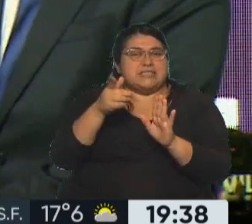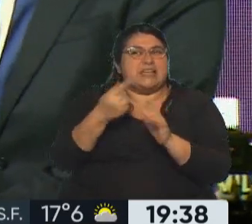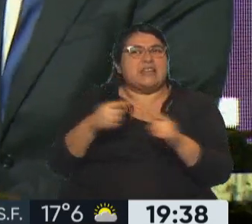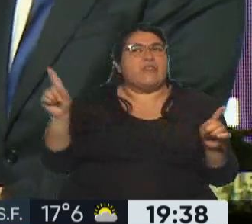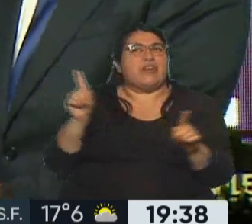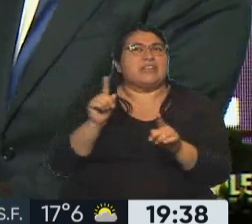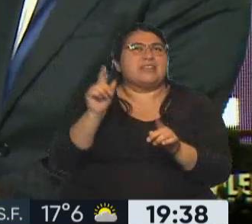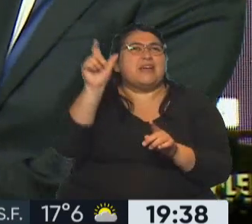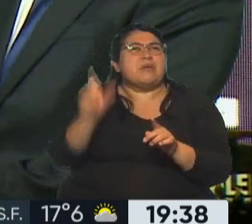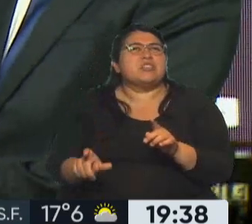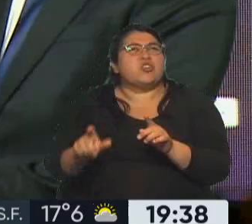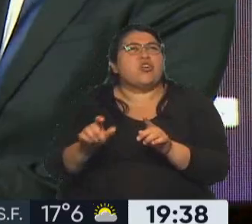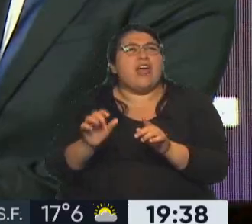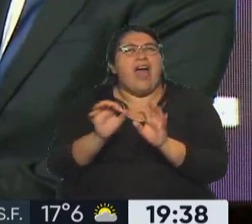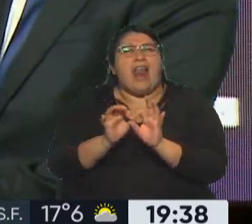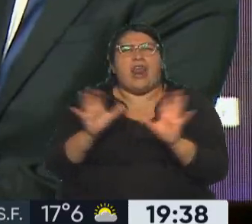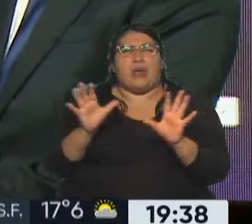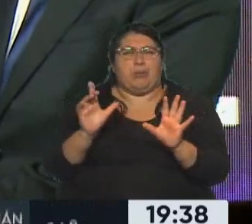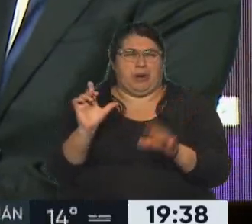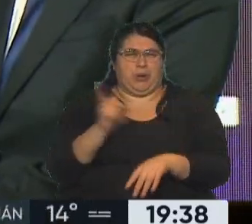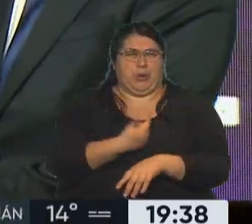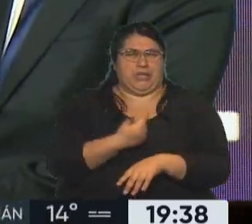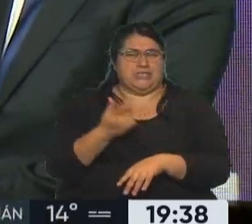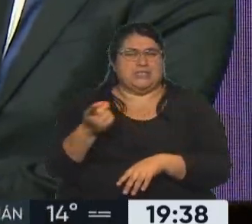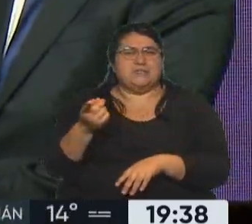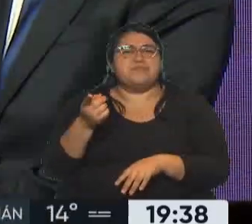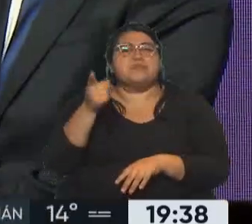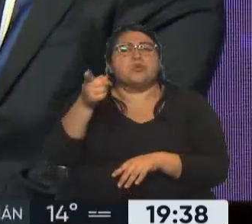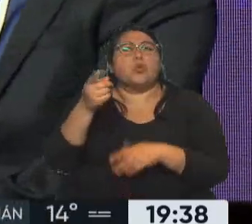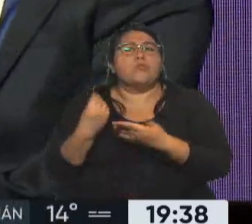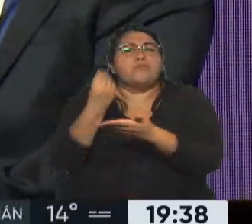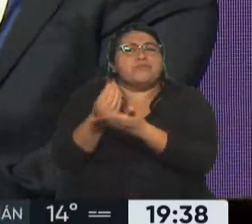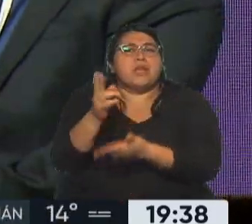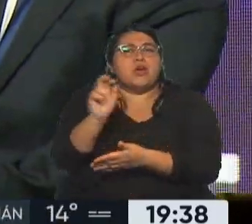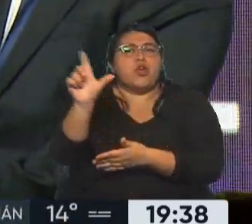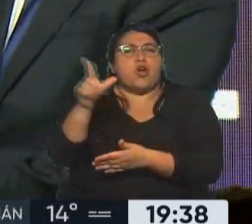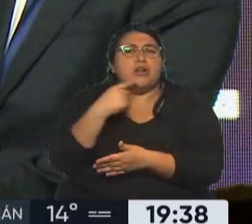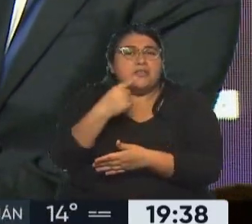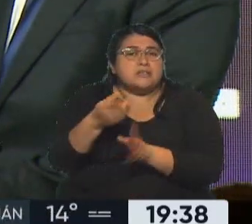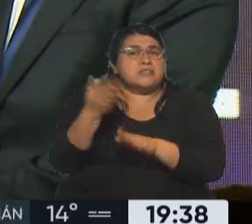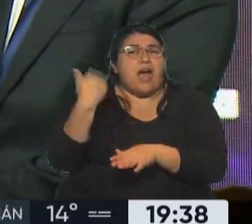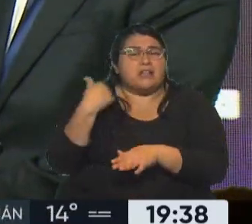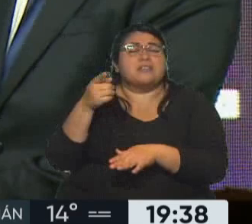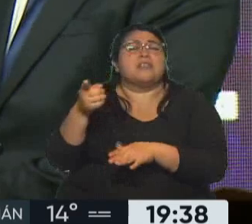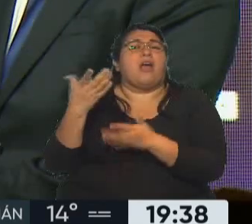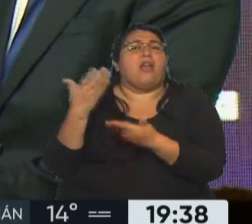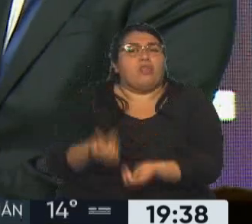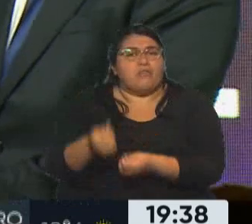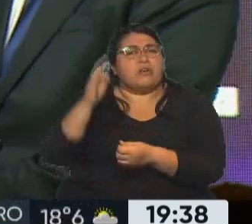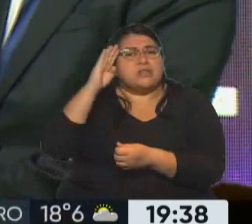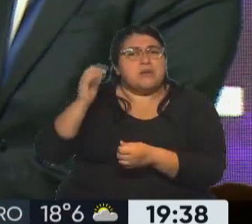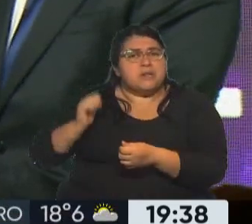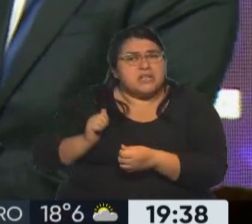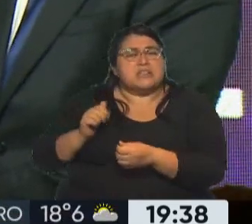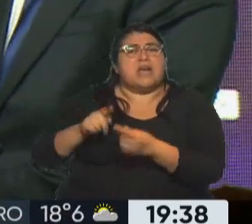liberal una persona así ha tomado una posición de defender a los genocidas de defender la